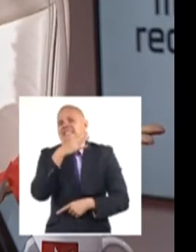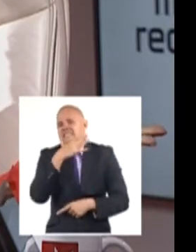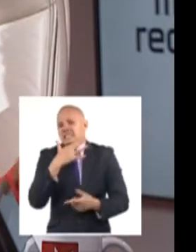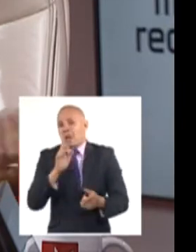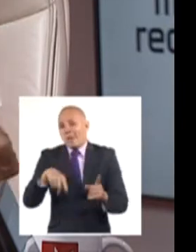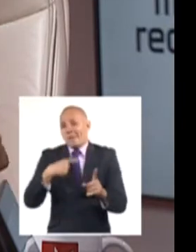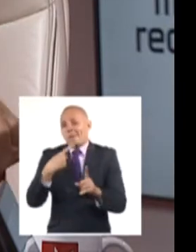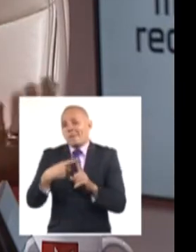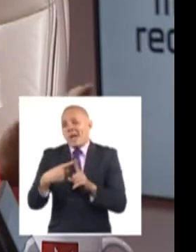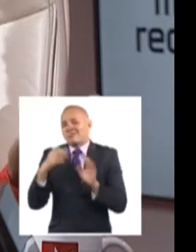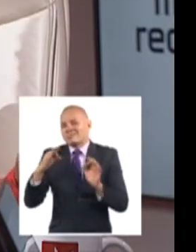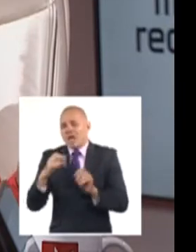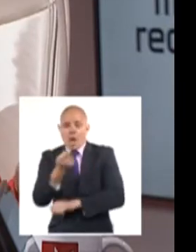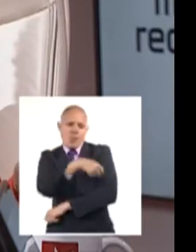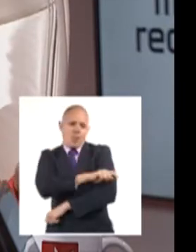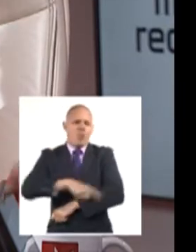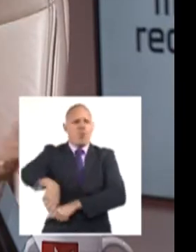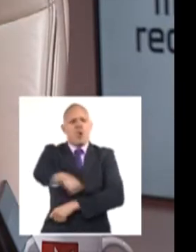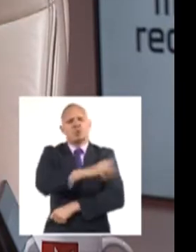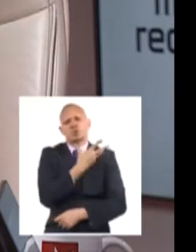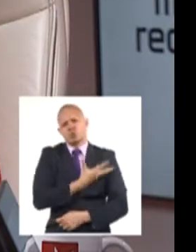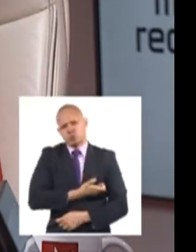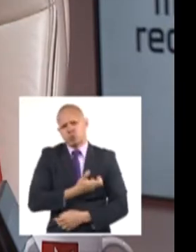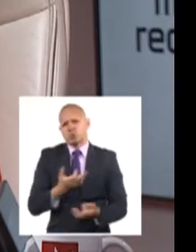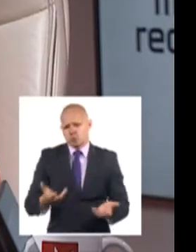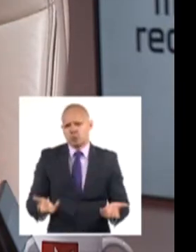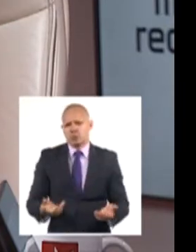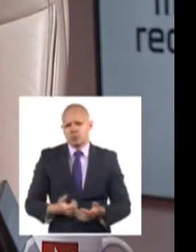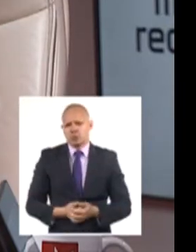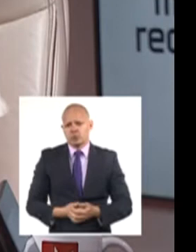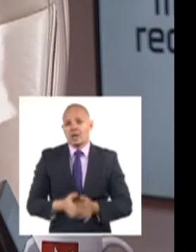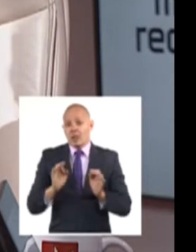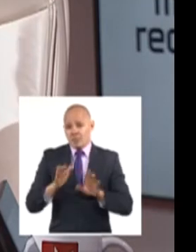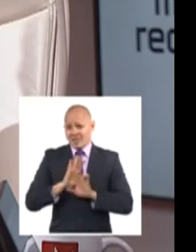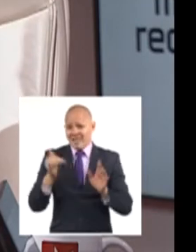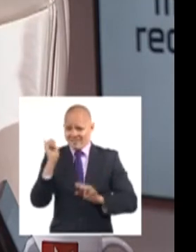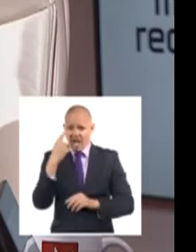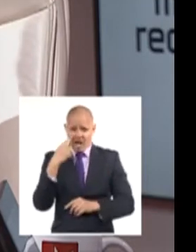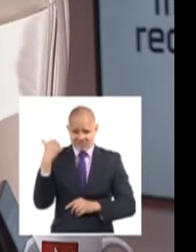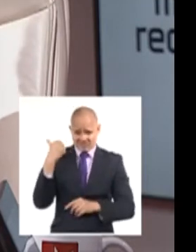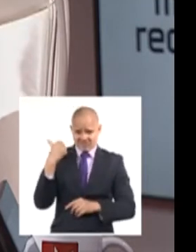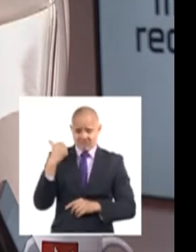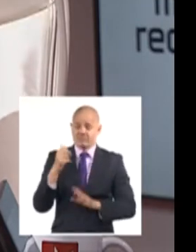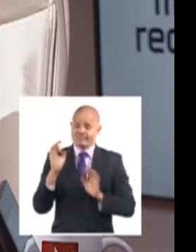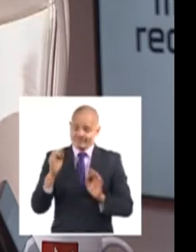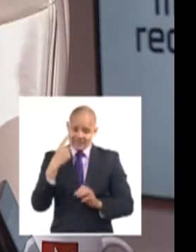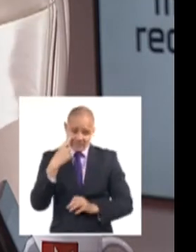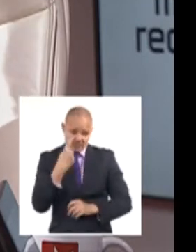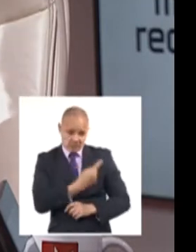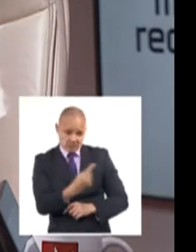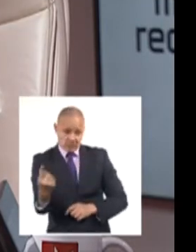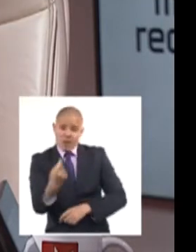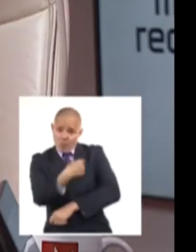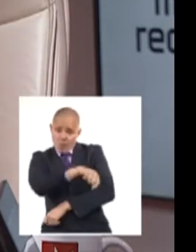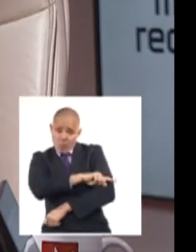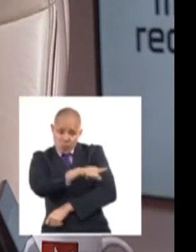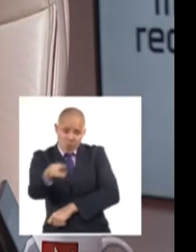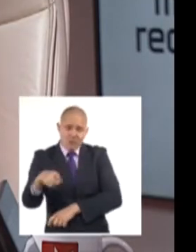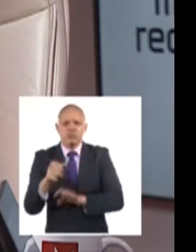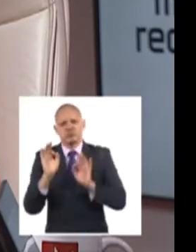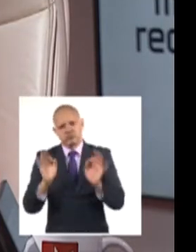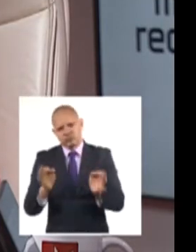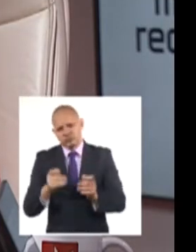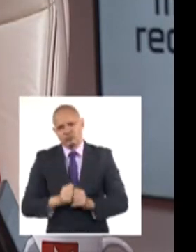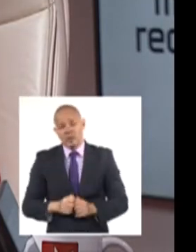común el incremento de la pobreza como lo decía el reporte todos estos son asuntos que hay que tocar en el programa